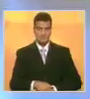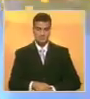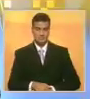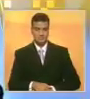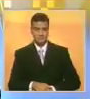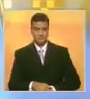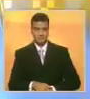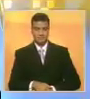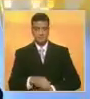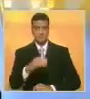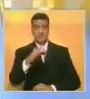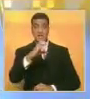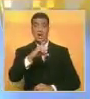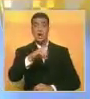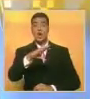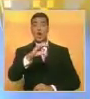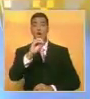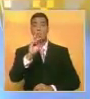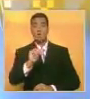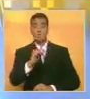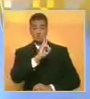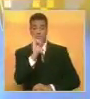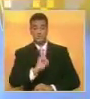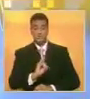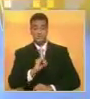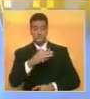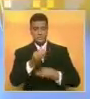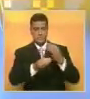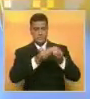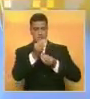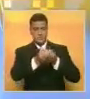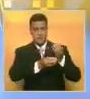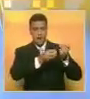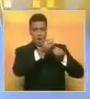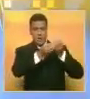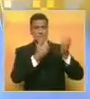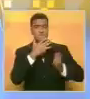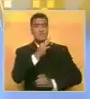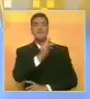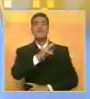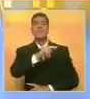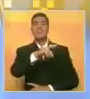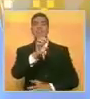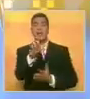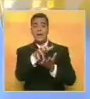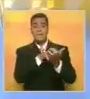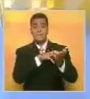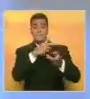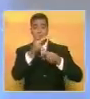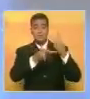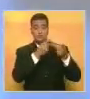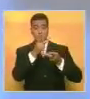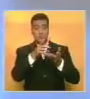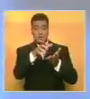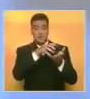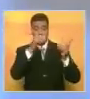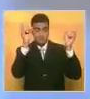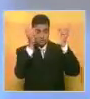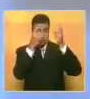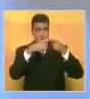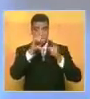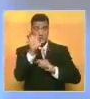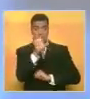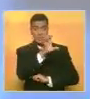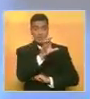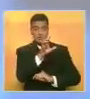En el municipio Colón del estado Zulia se efectuó una actividad organizada por Fedenaga, donde productores agropecuarios y ganaderos de la región y otros